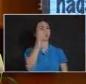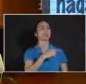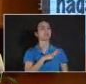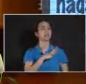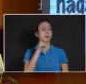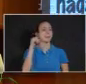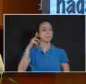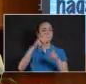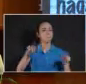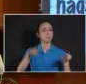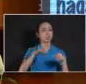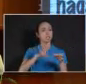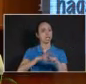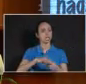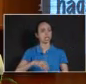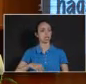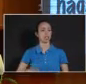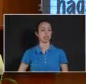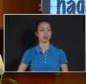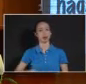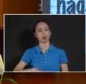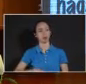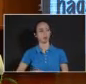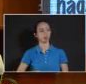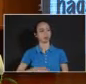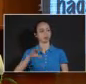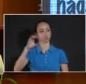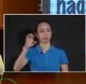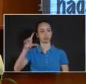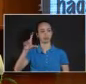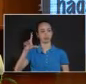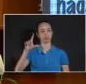vez de decirle eso, dígale no.